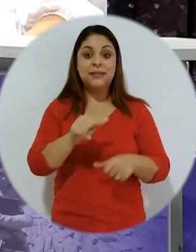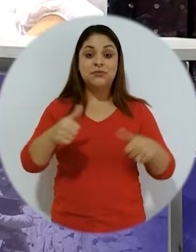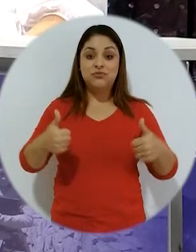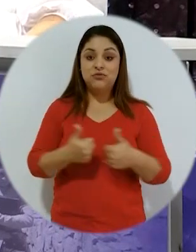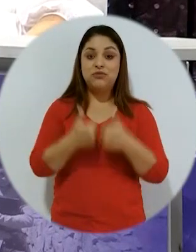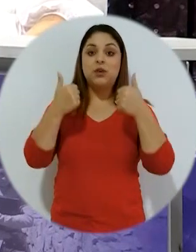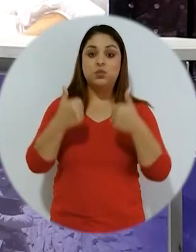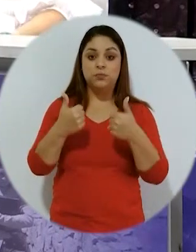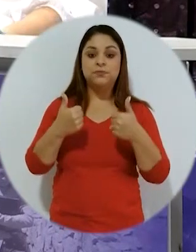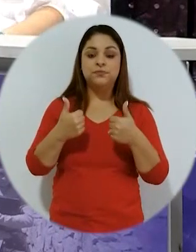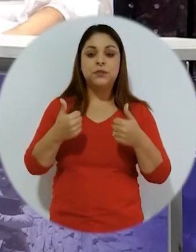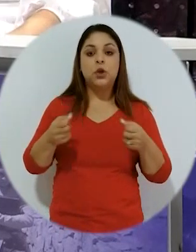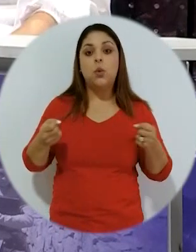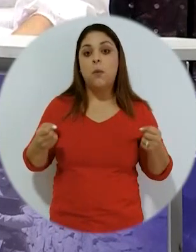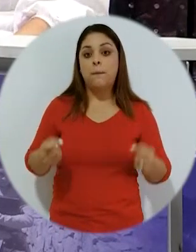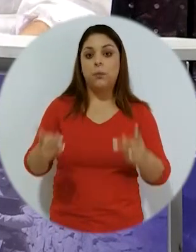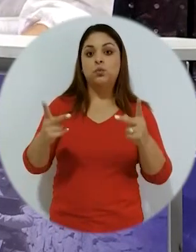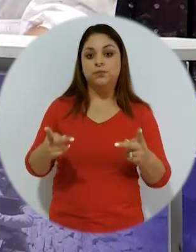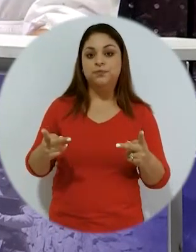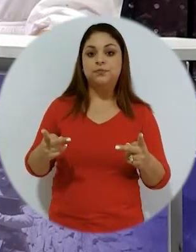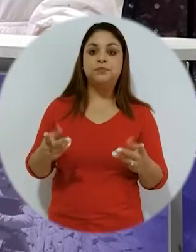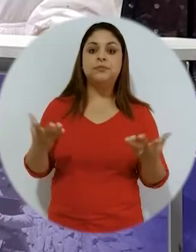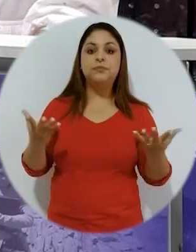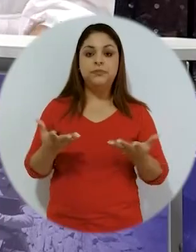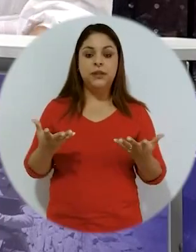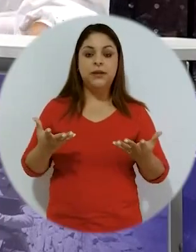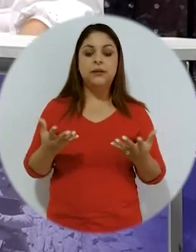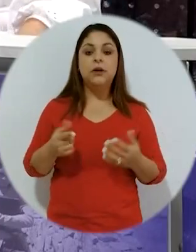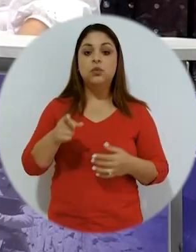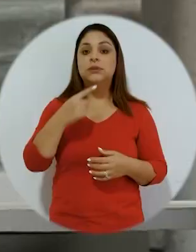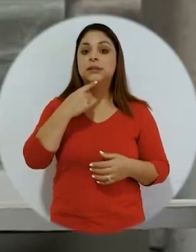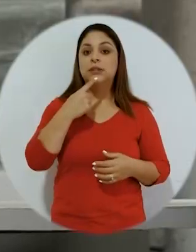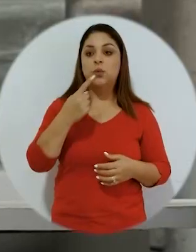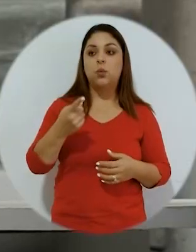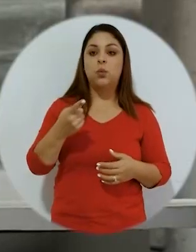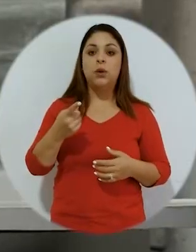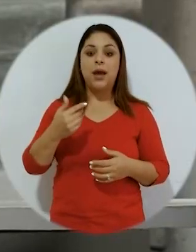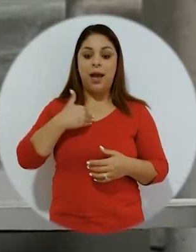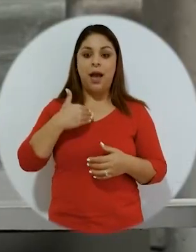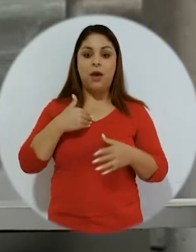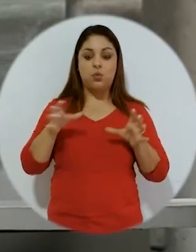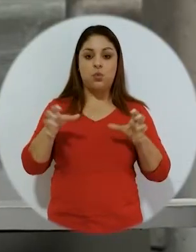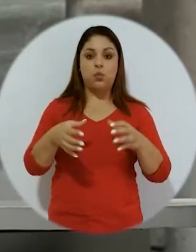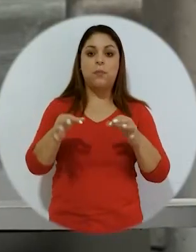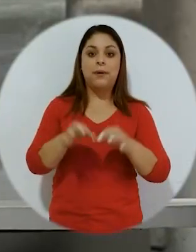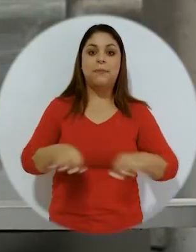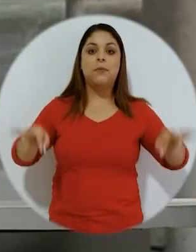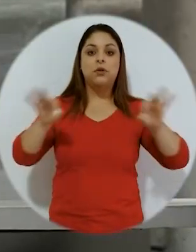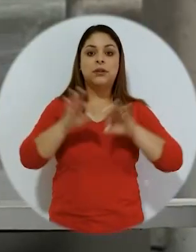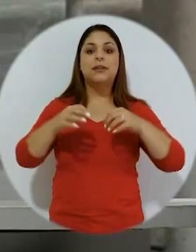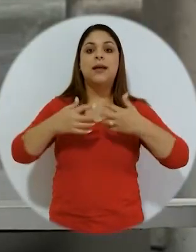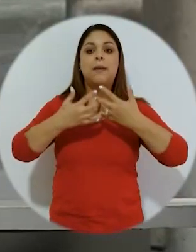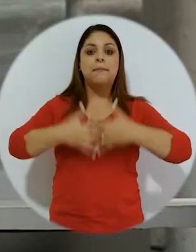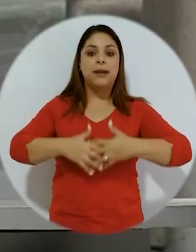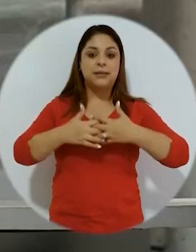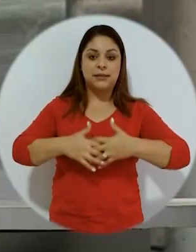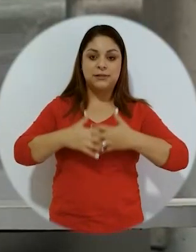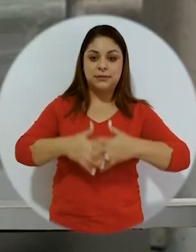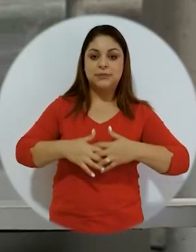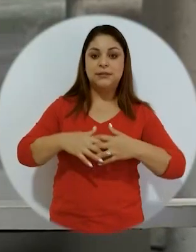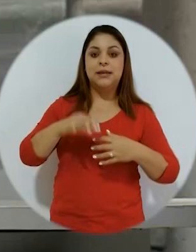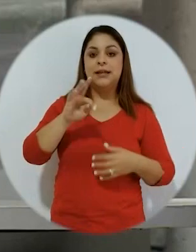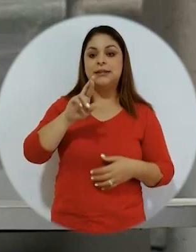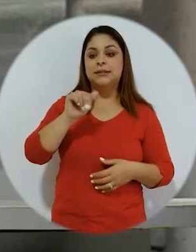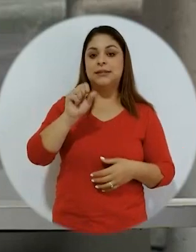que, ahora que usted hablaba de los retos, pero también de las oportunidades, es que usted mencionaba, tenemos un grupo importante de